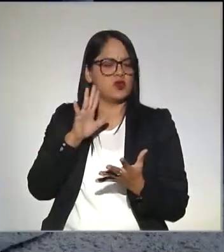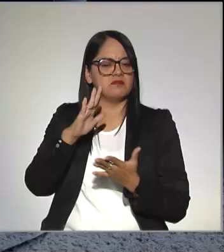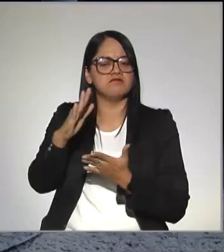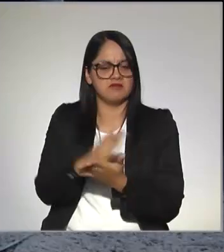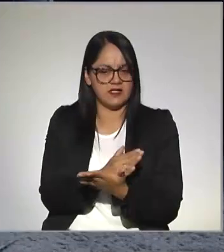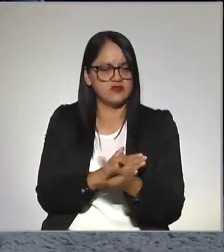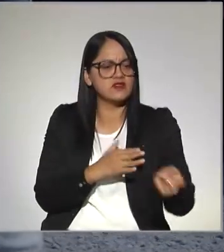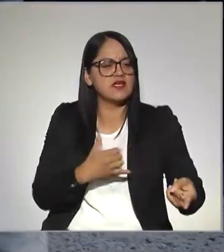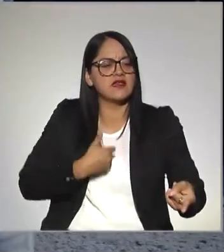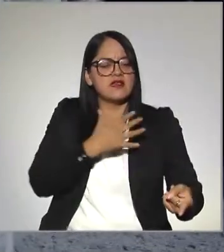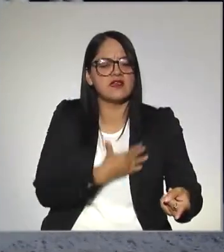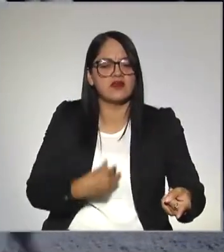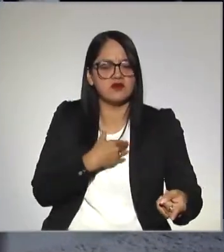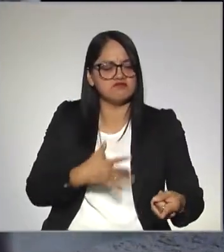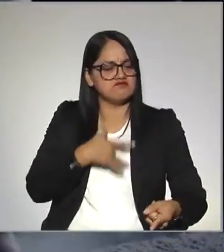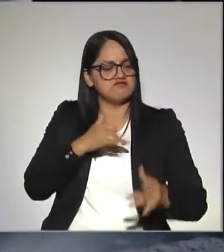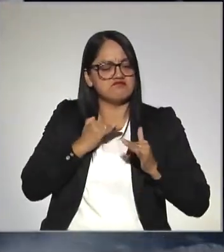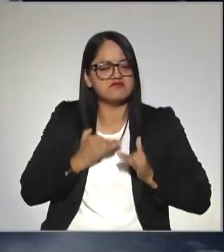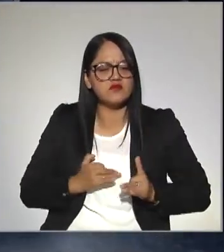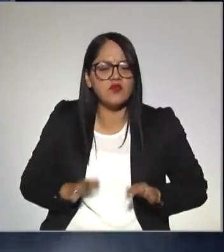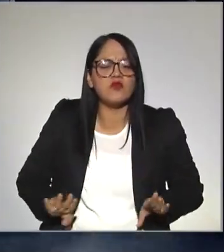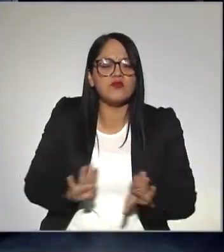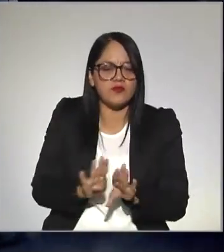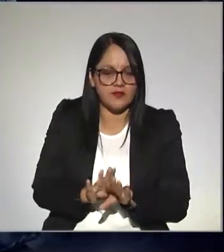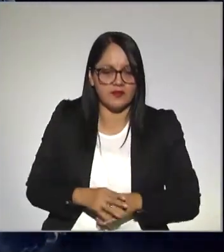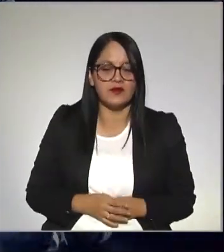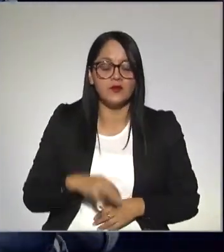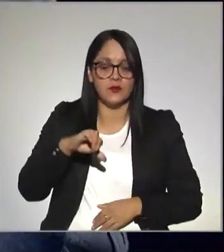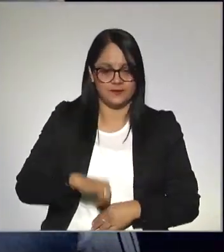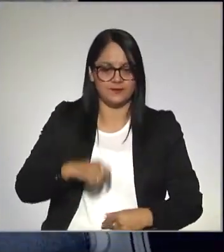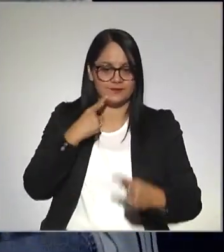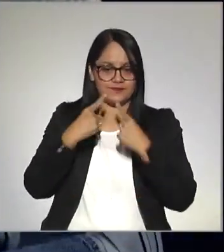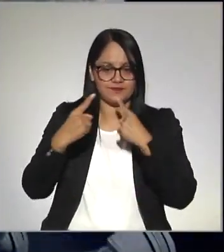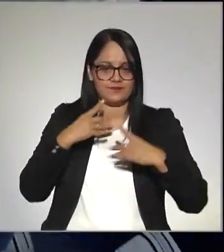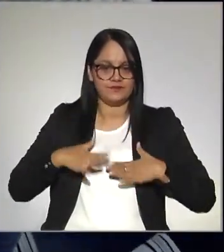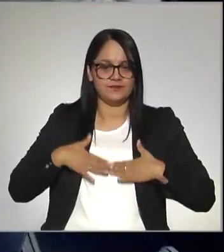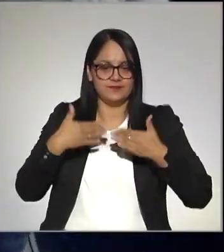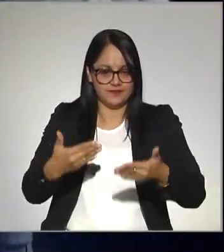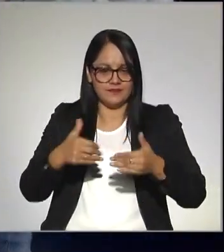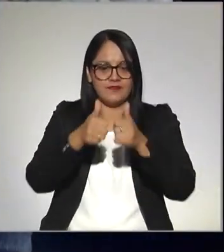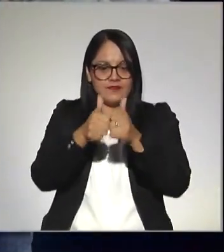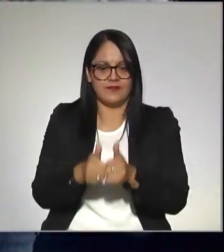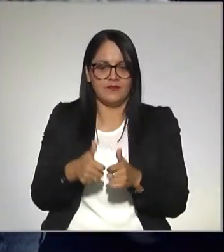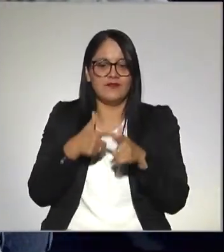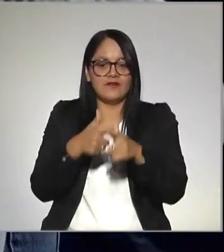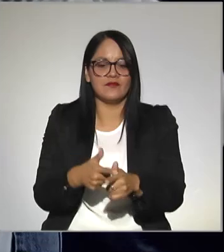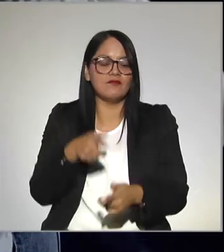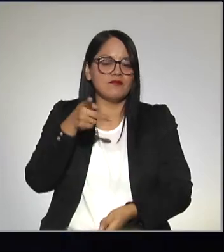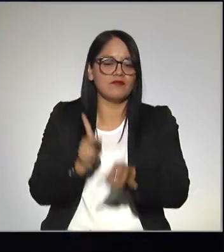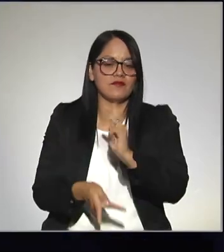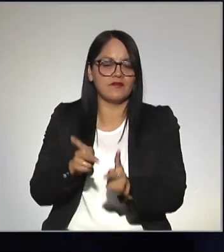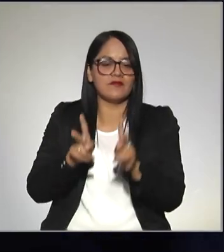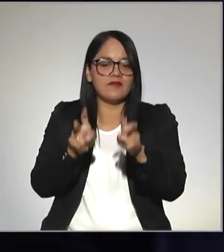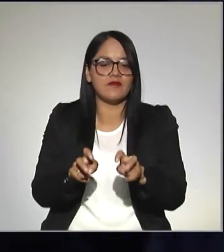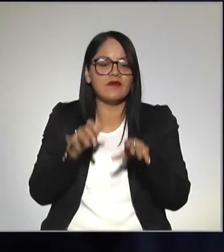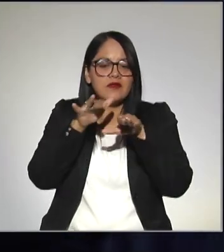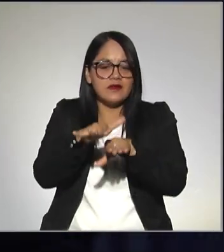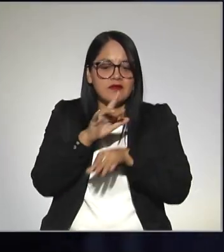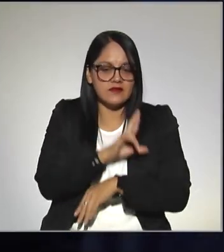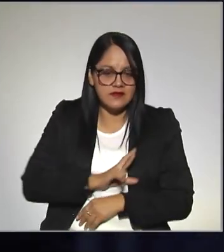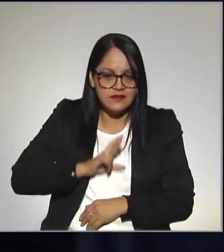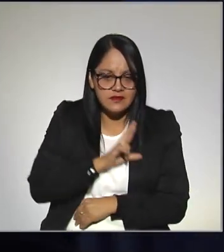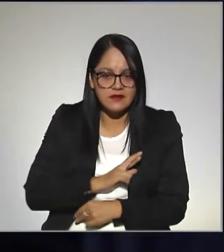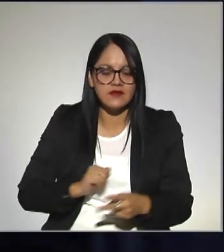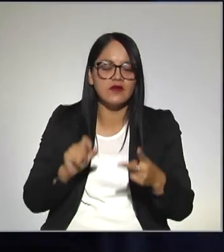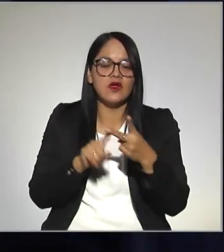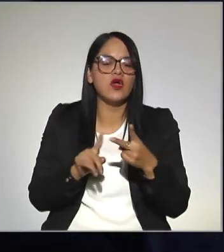hijos? Hoy, quédate con nosotros en Diálogos en Confianza. Hablaremos del resentimiento, de